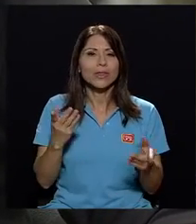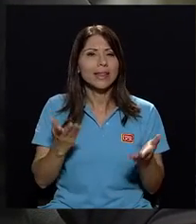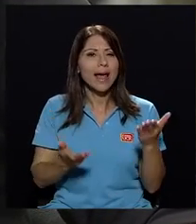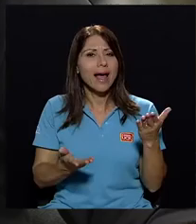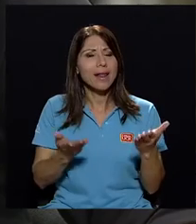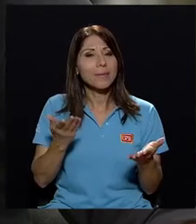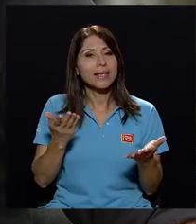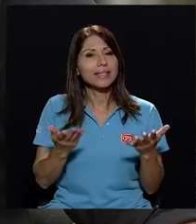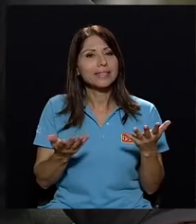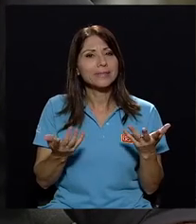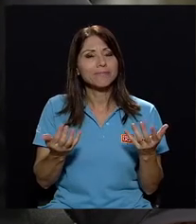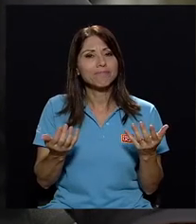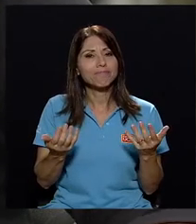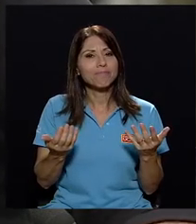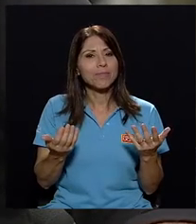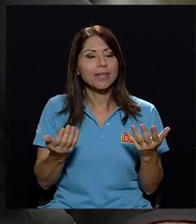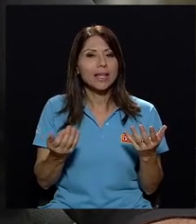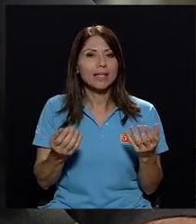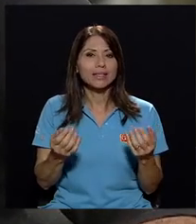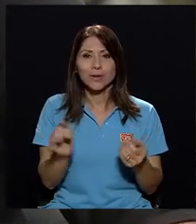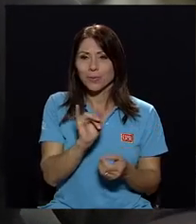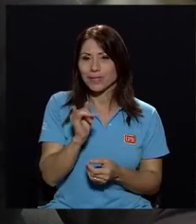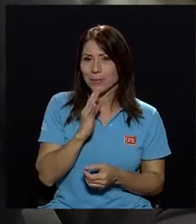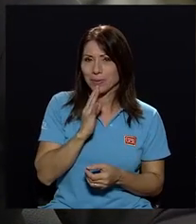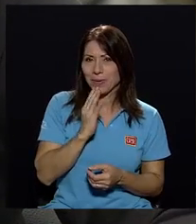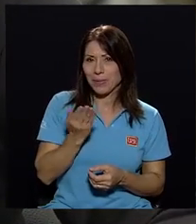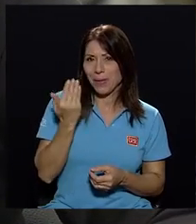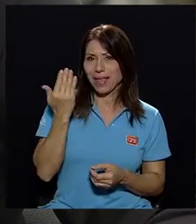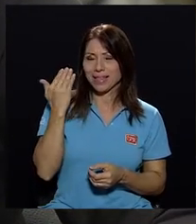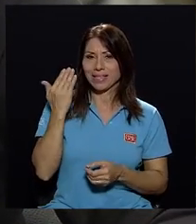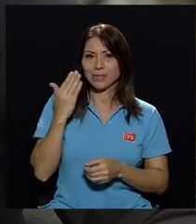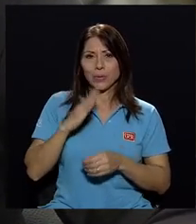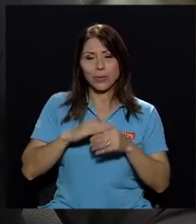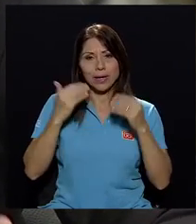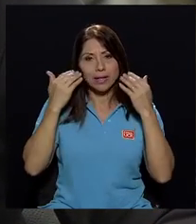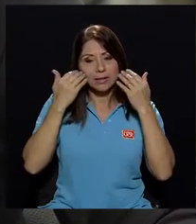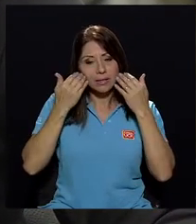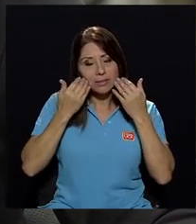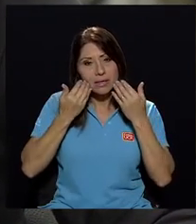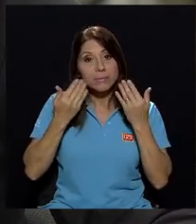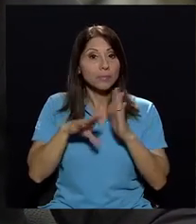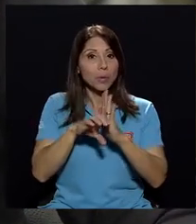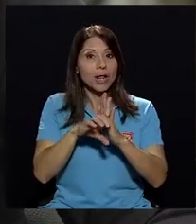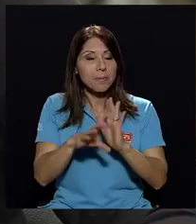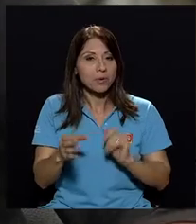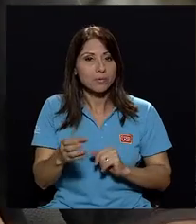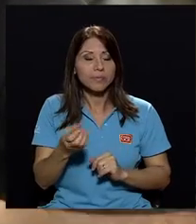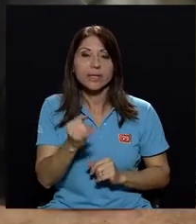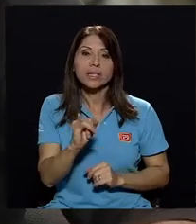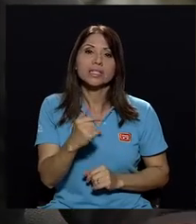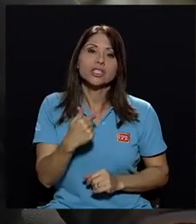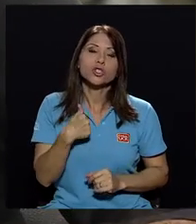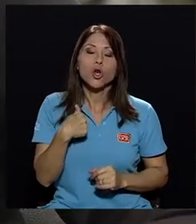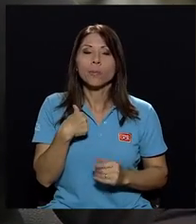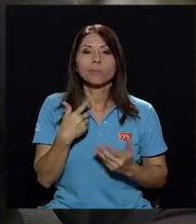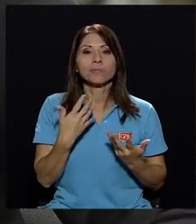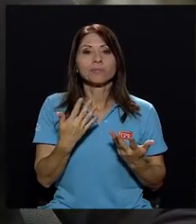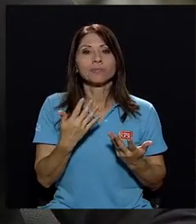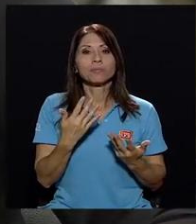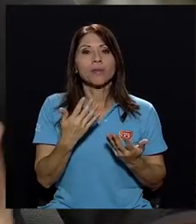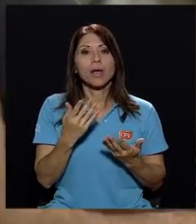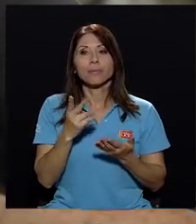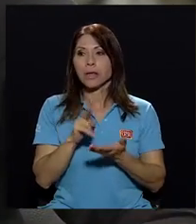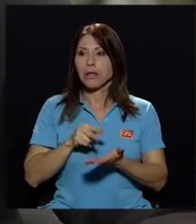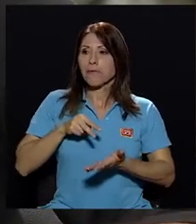pero tal vez es un poco lo que estábamos hablando más de lo de la tristeza, ¿verdad? Por ejemplo, si yo me